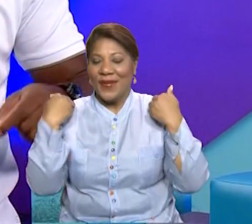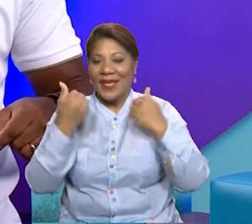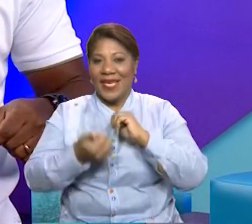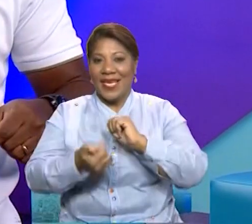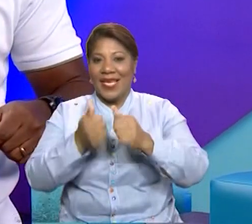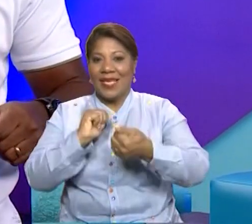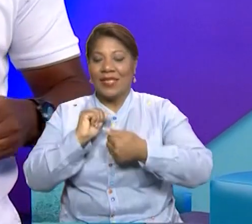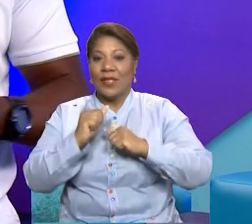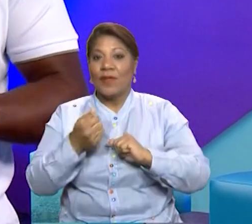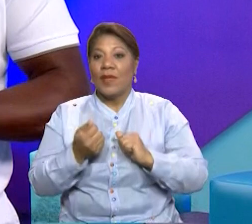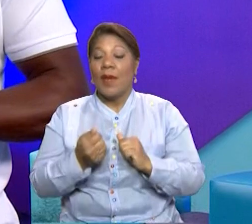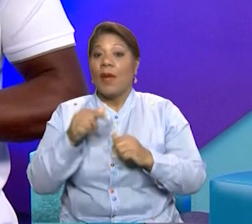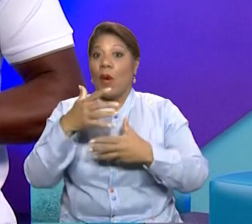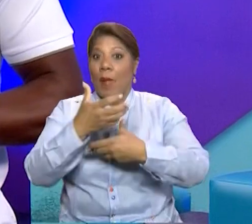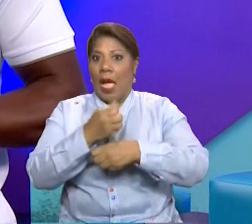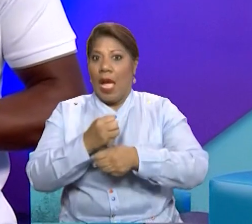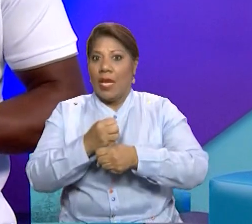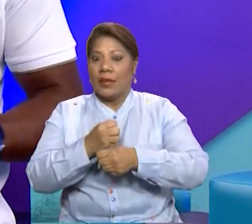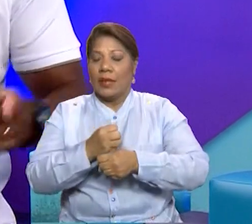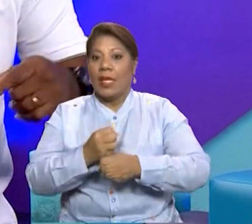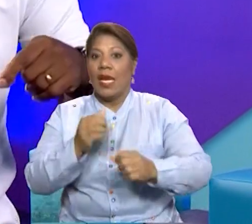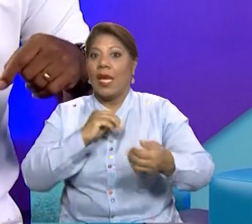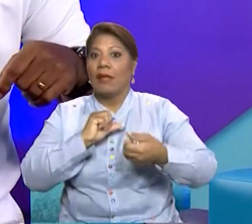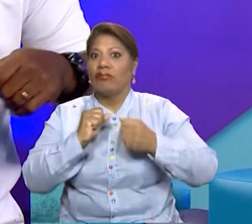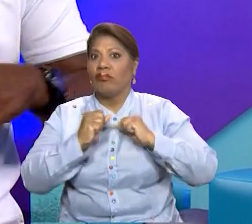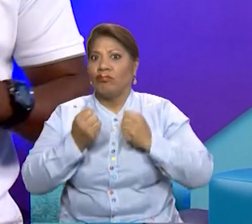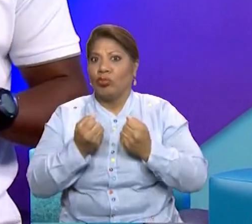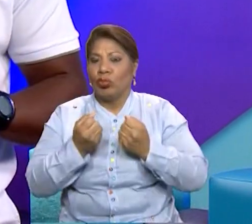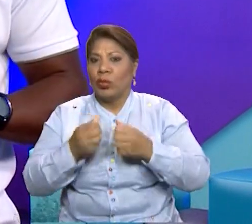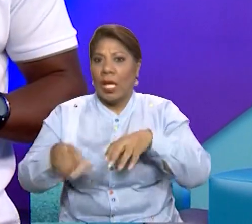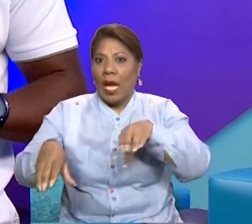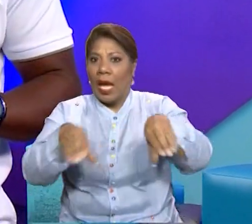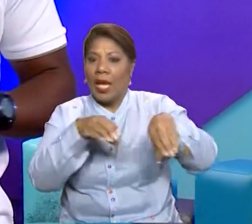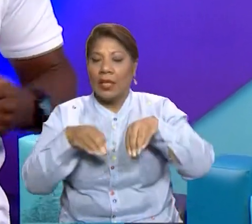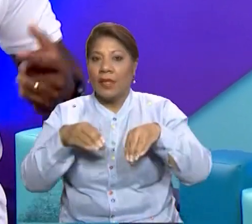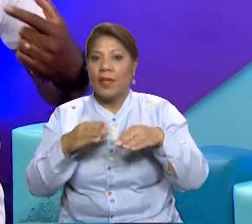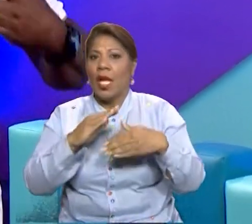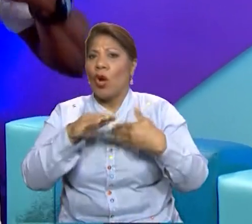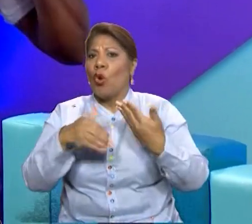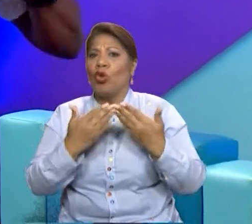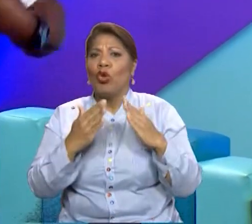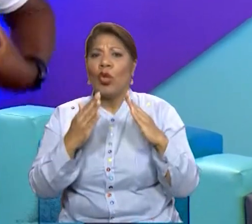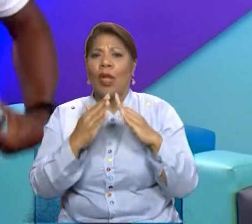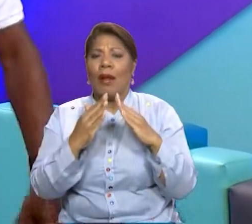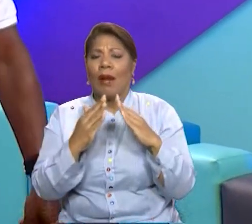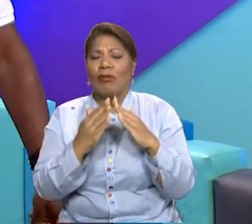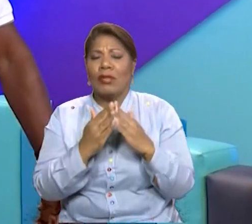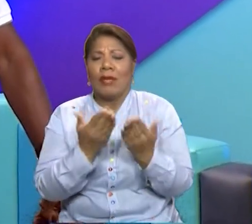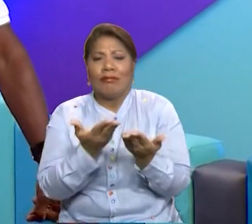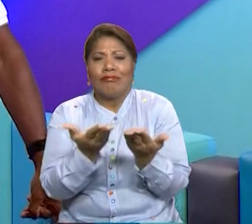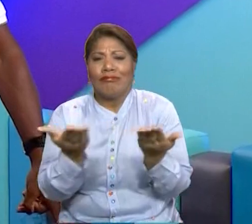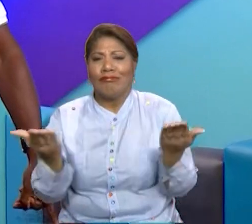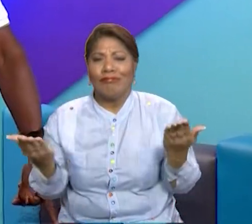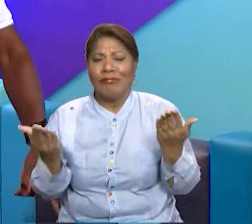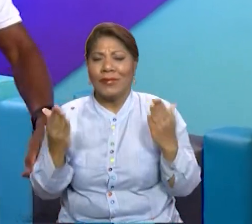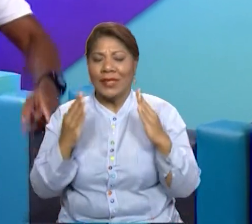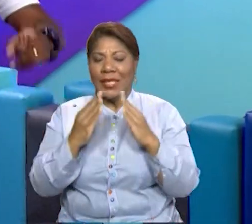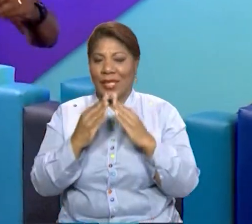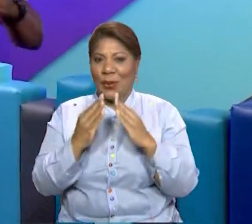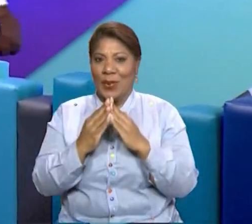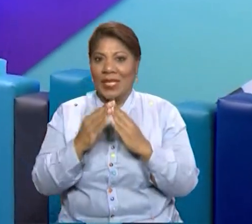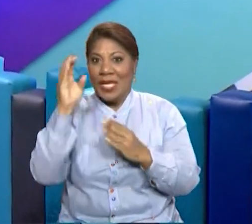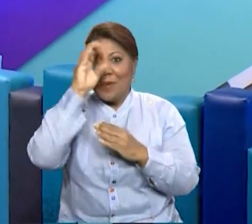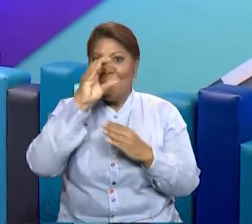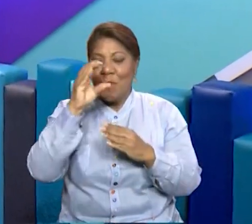materiales caseros. ¿Estamos listos? Pero antes de todo esto, tenemos que iniciar siempre con un calentamiento de todo nuestro cuerpo. Así